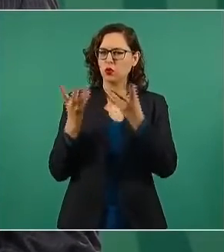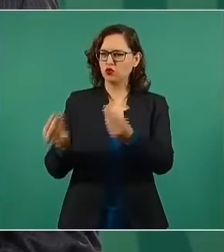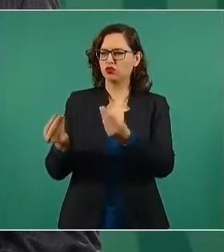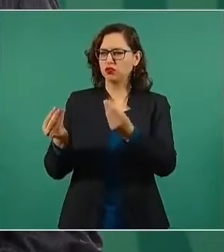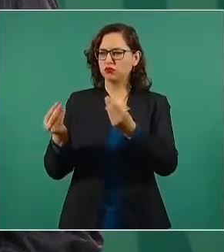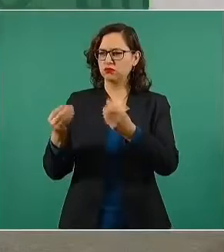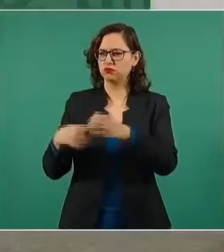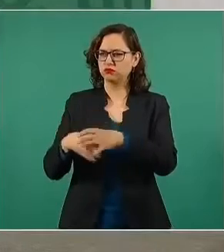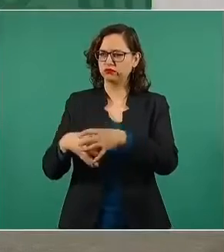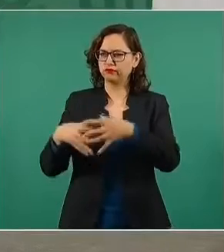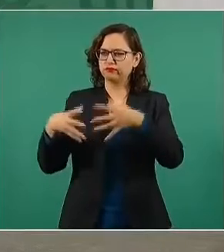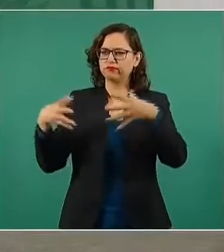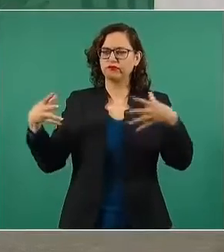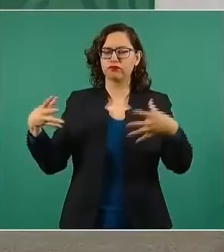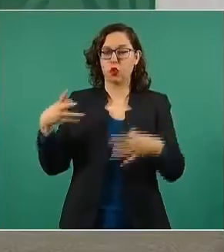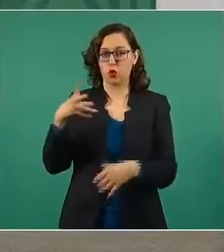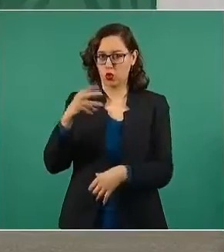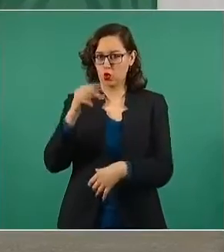cualitativo.